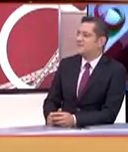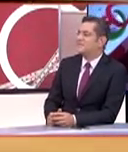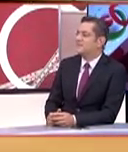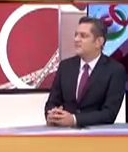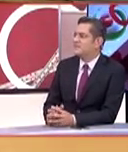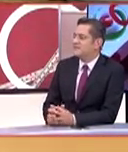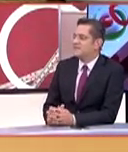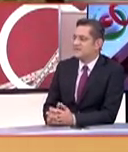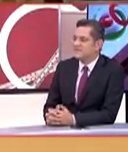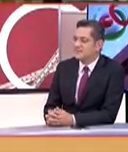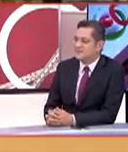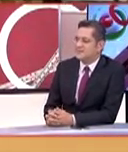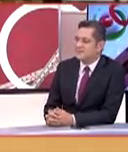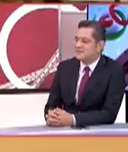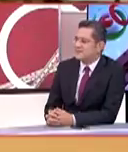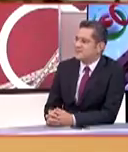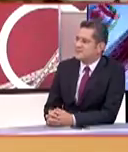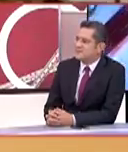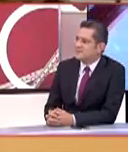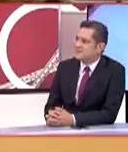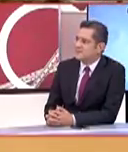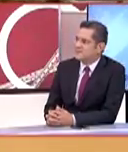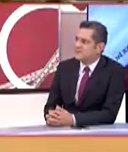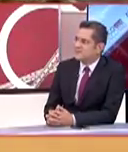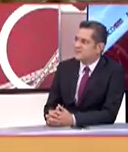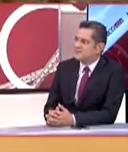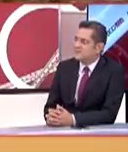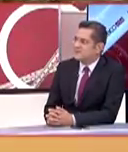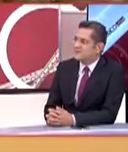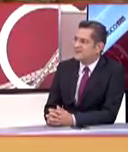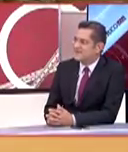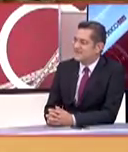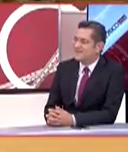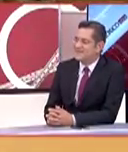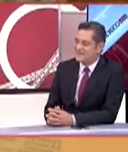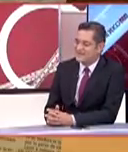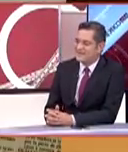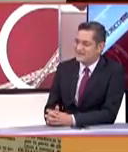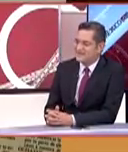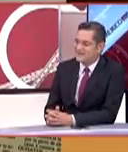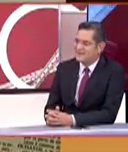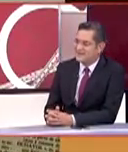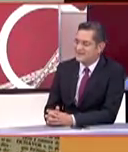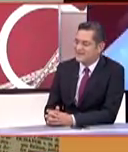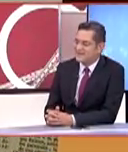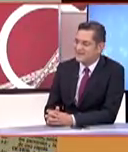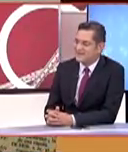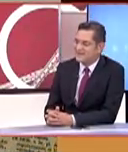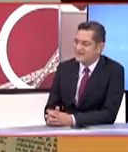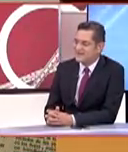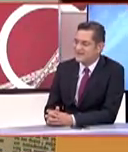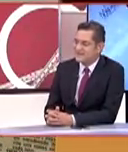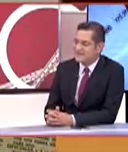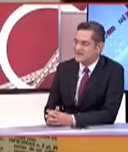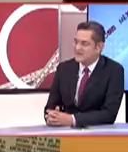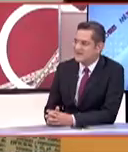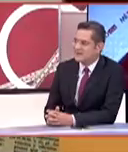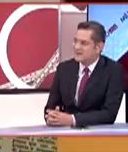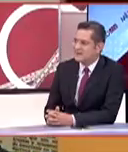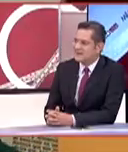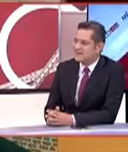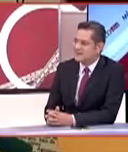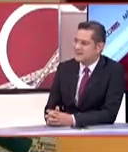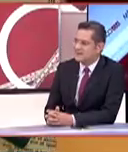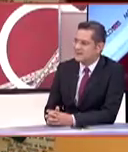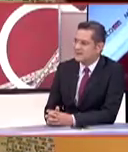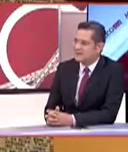el significado de una palabra. Y no me sorprende que haga esto Gabriel Said porque él es un poeta y lo que hace es atrapar